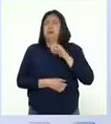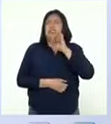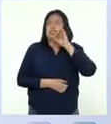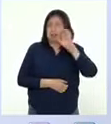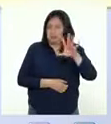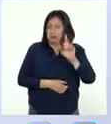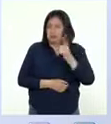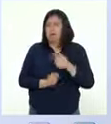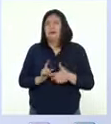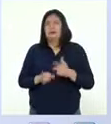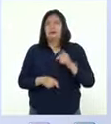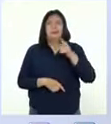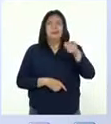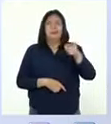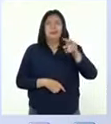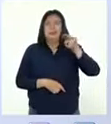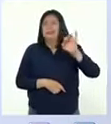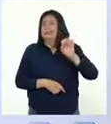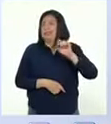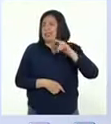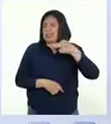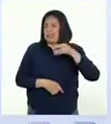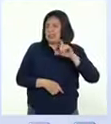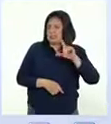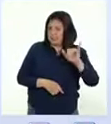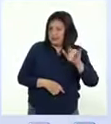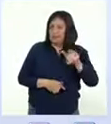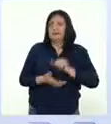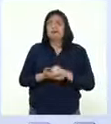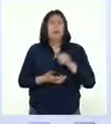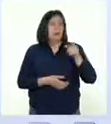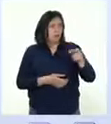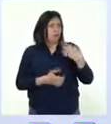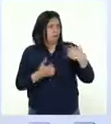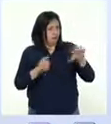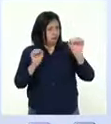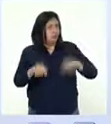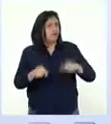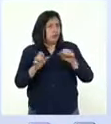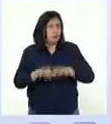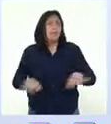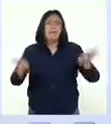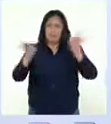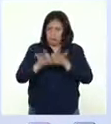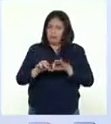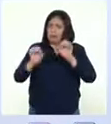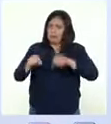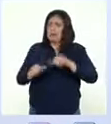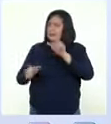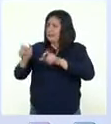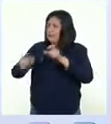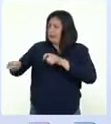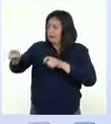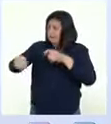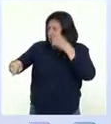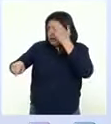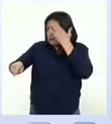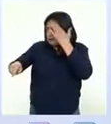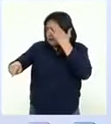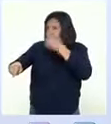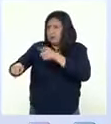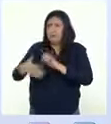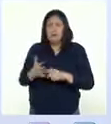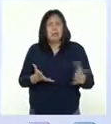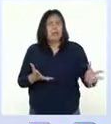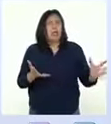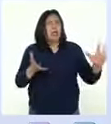mencionar especialmente, el de Nashley. Es importante hacer notar a la población que los